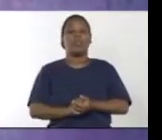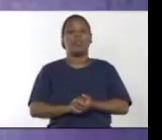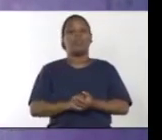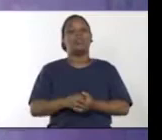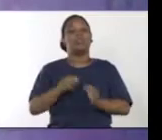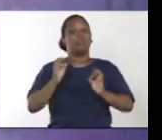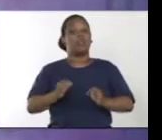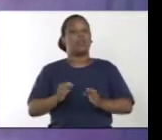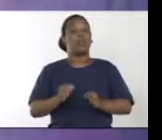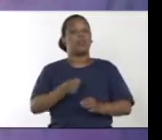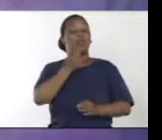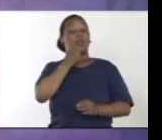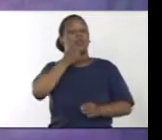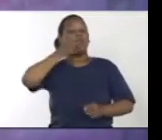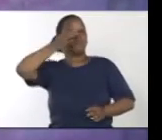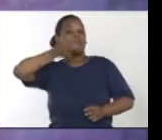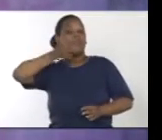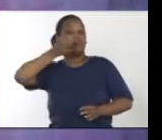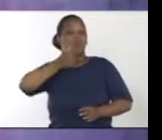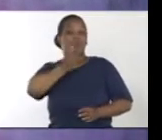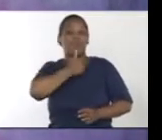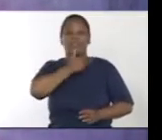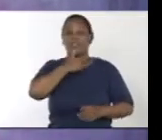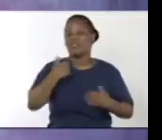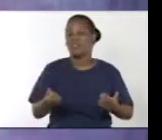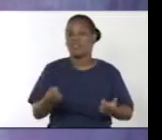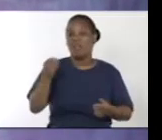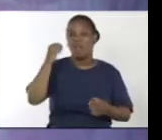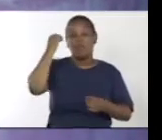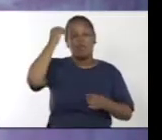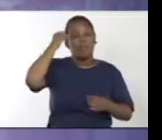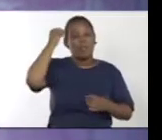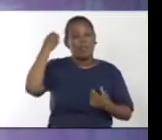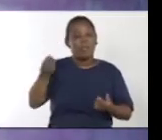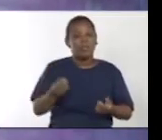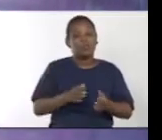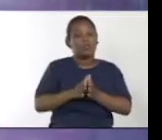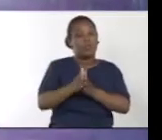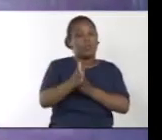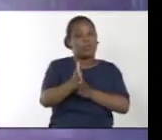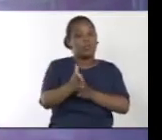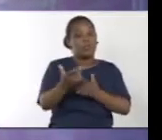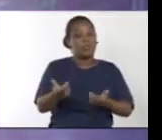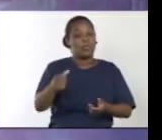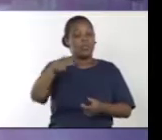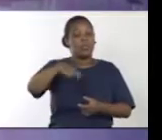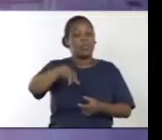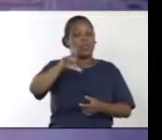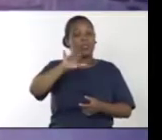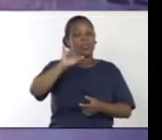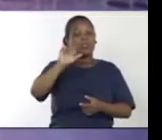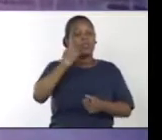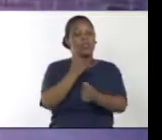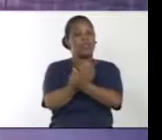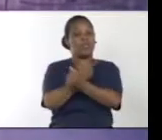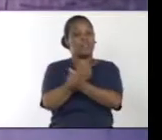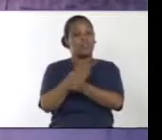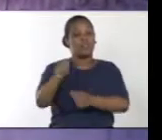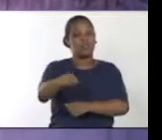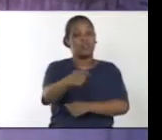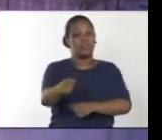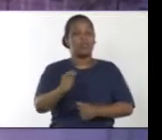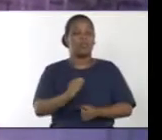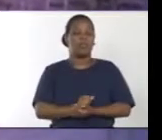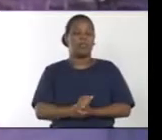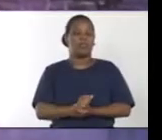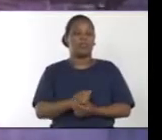seguramente pudieron argumentar con facilidad su opinión sobre el comportamiento de Guille en Una aventura peligrosa.